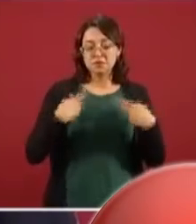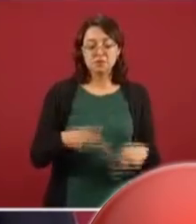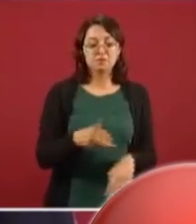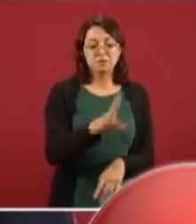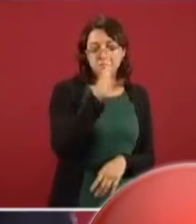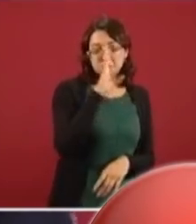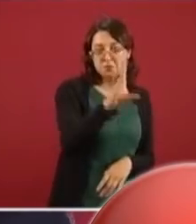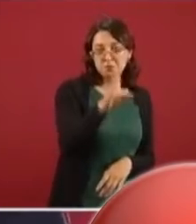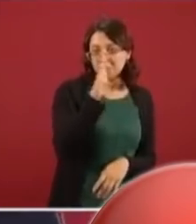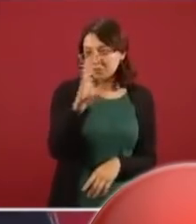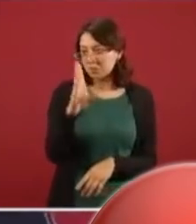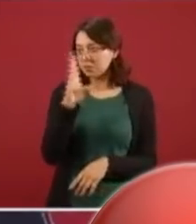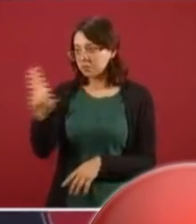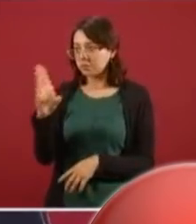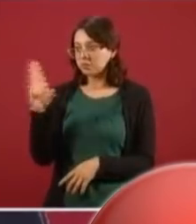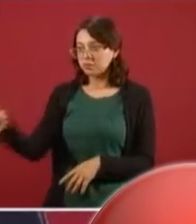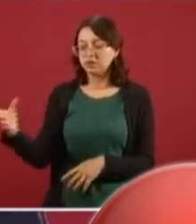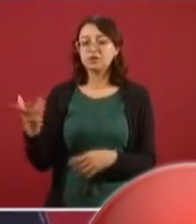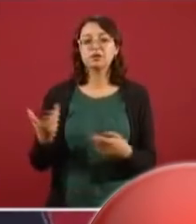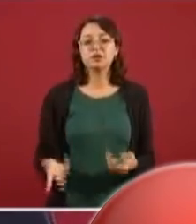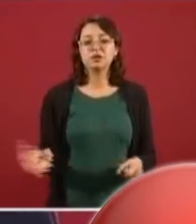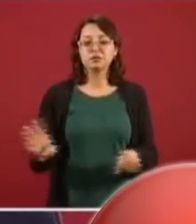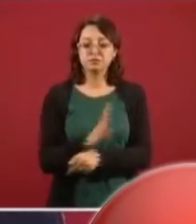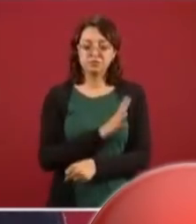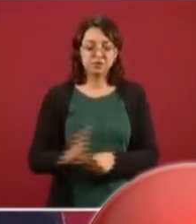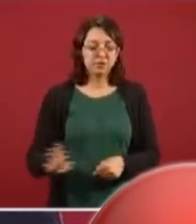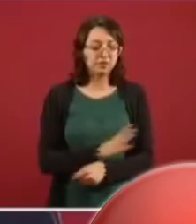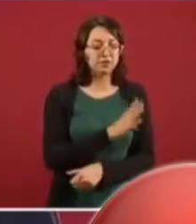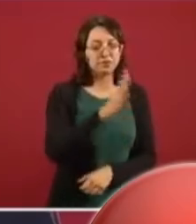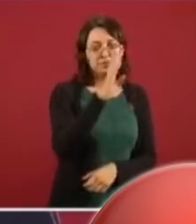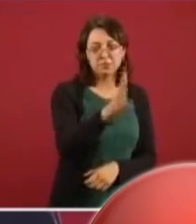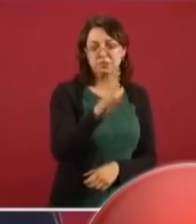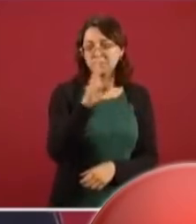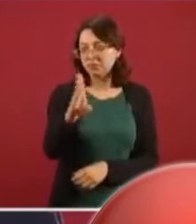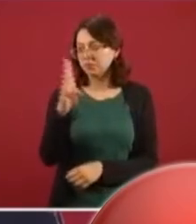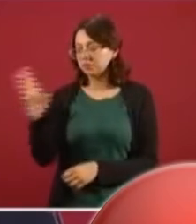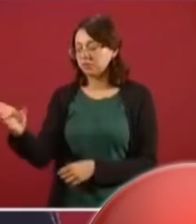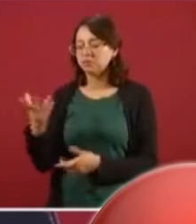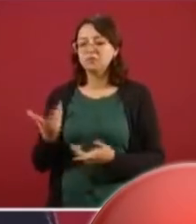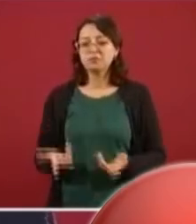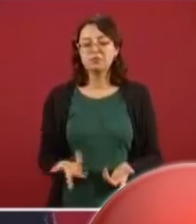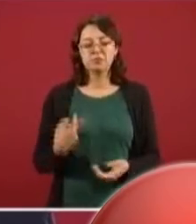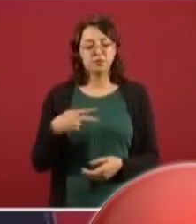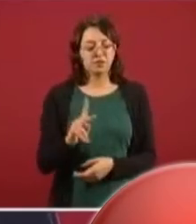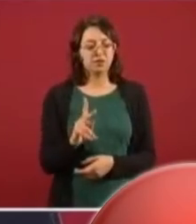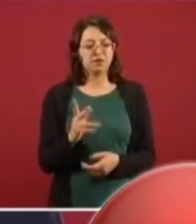y que los beneficios lleguen de manera directa. Aquí